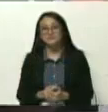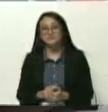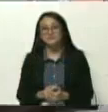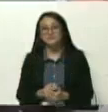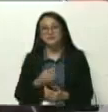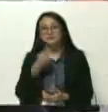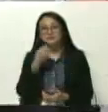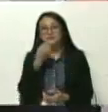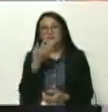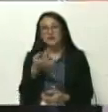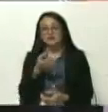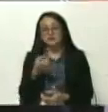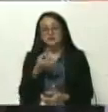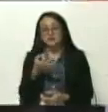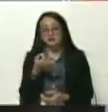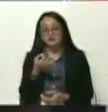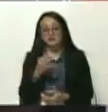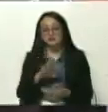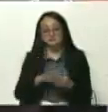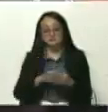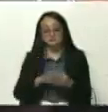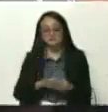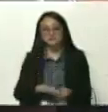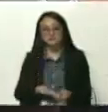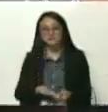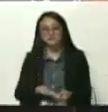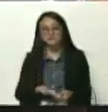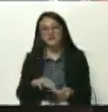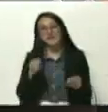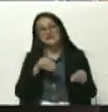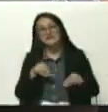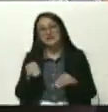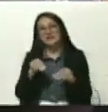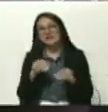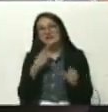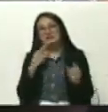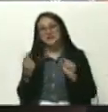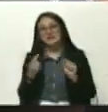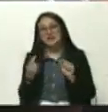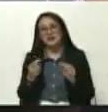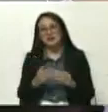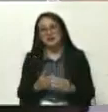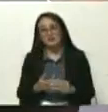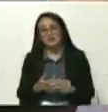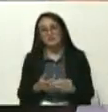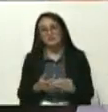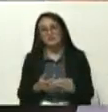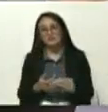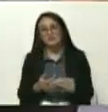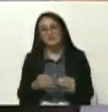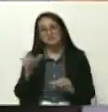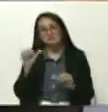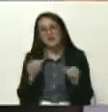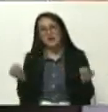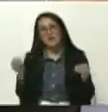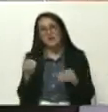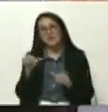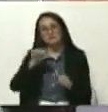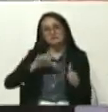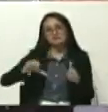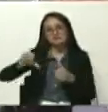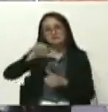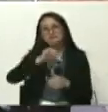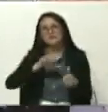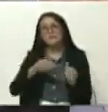Buenas tardes. Voy a incidir con la sede de los diálogos. Ya usted acaba de mencionar que el acuerdo son bases rotatorias.